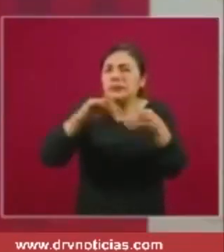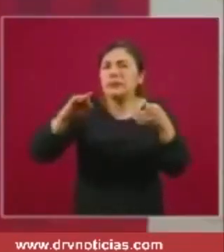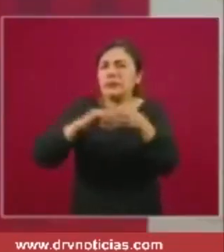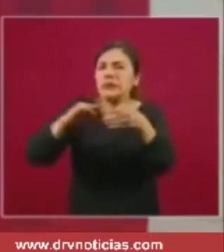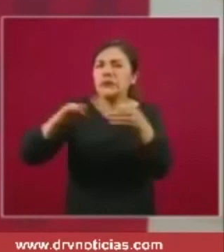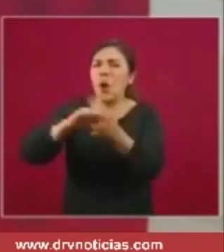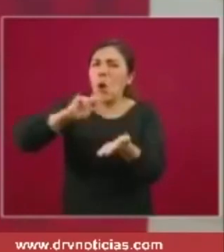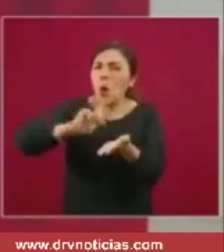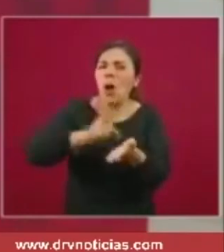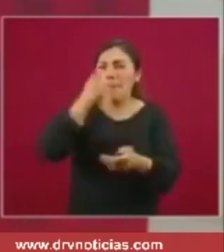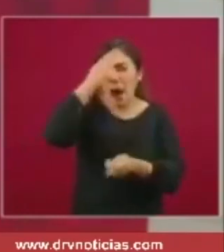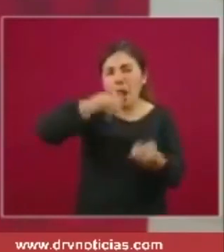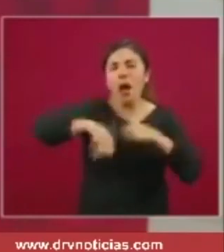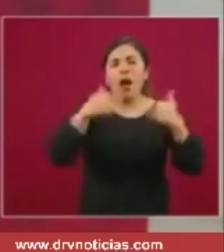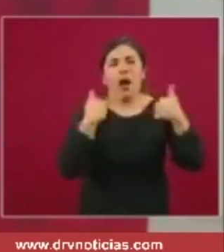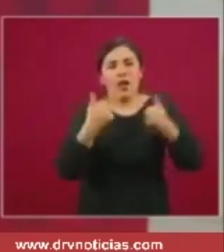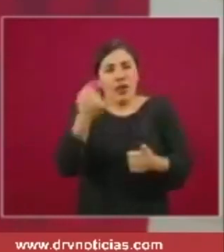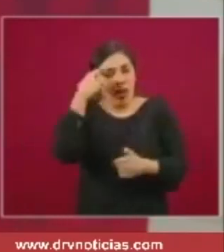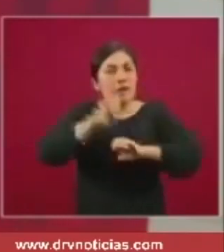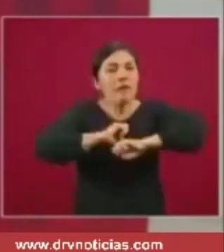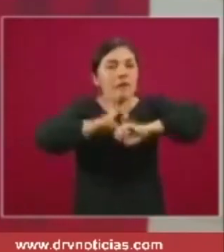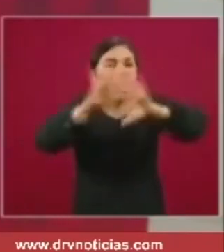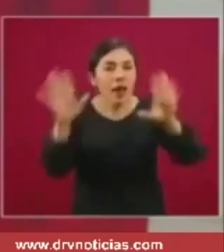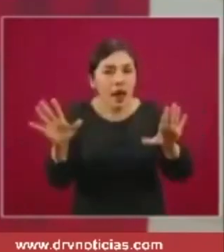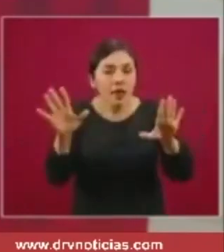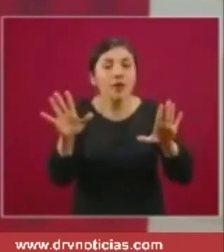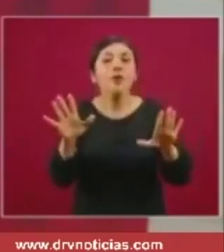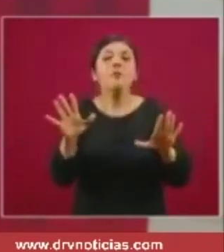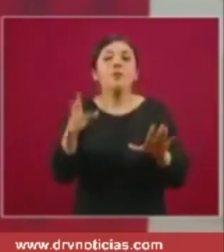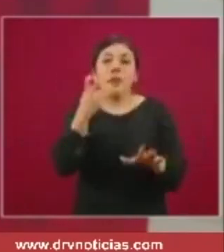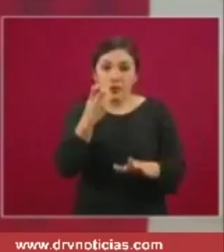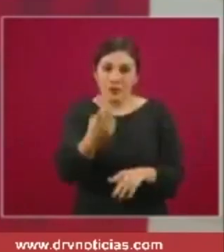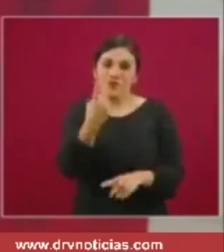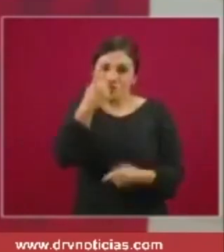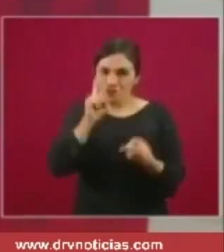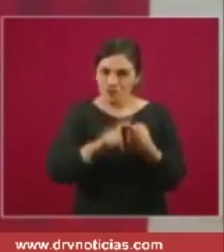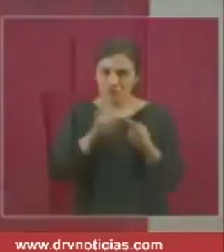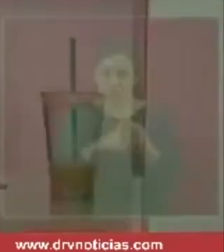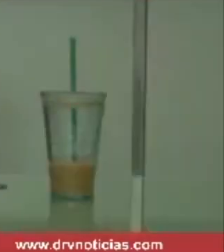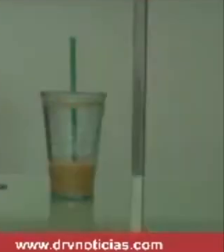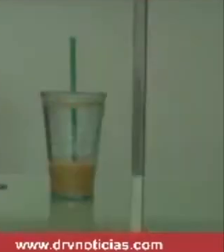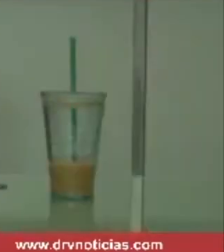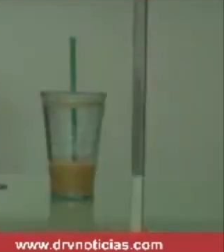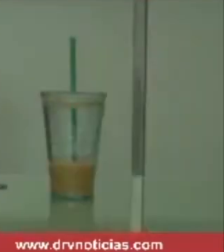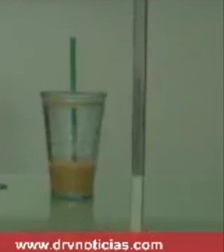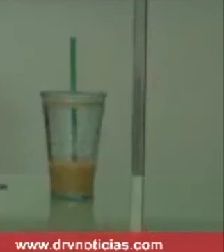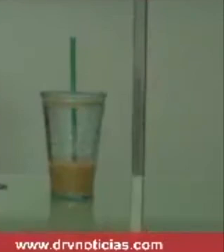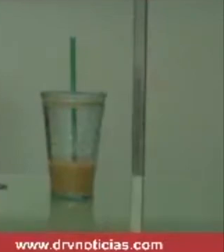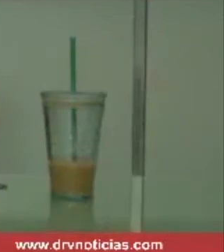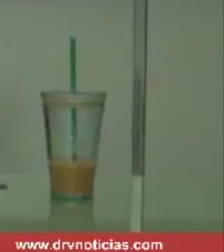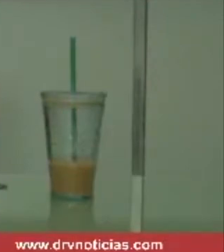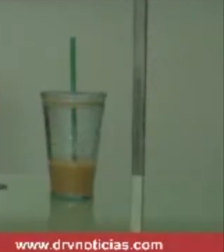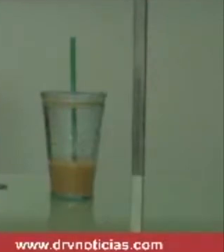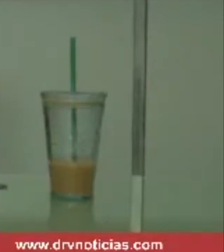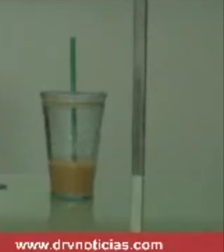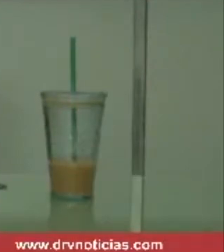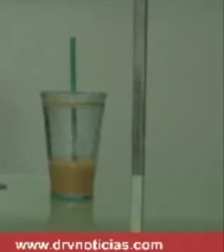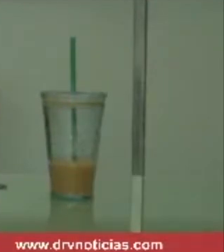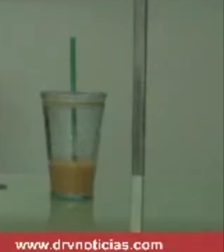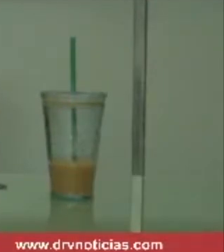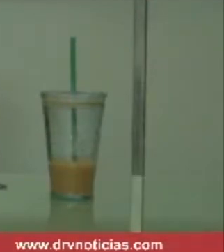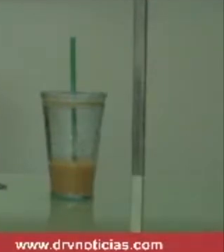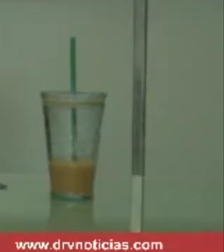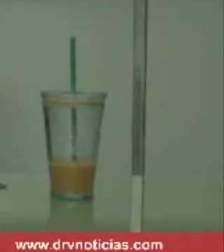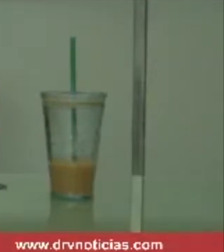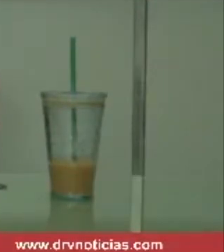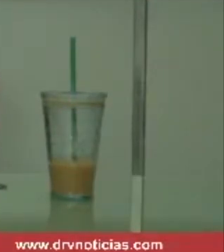guantes? Úsenlo. Usen todo lo que suponga que lo puede proteger a usted y que le puede evitar el contagio,